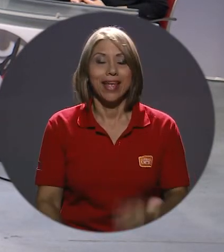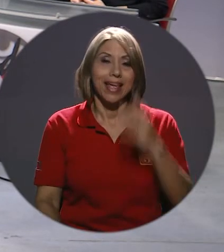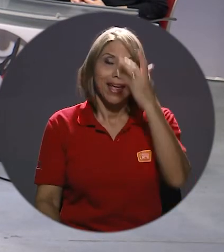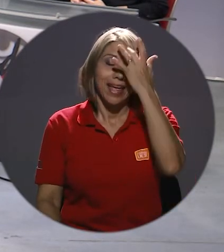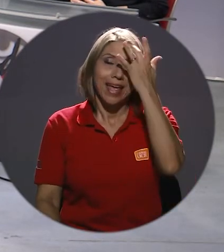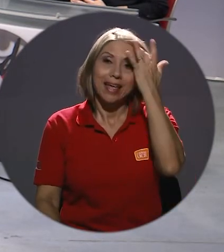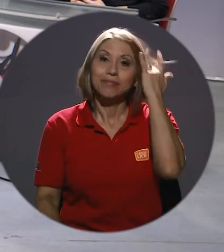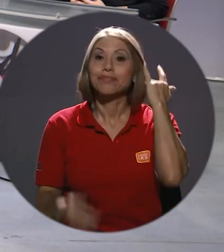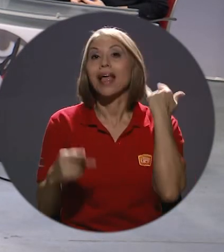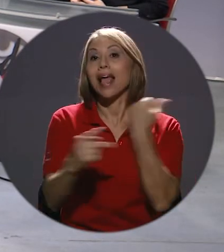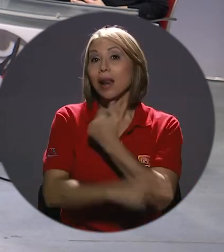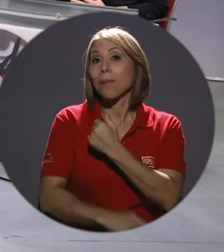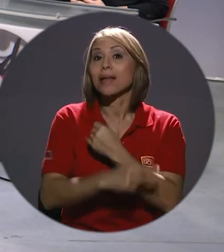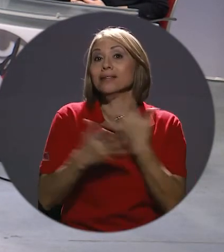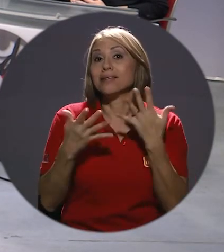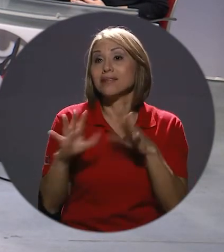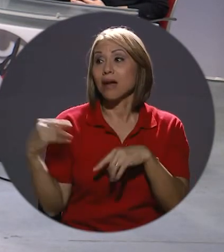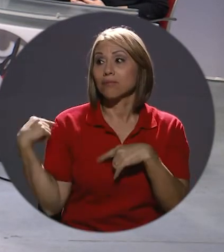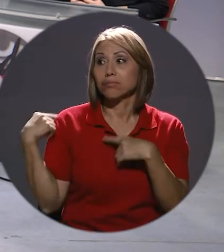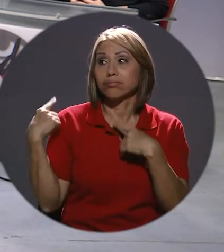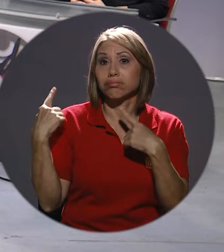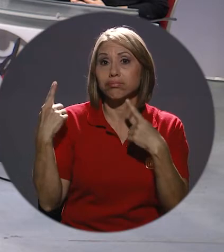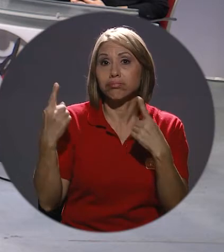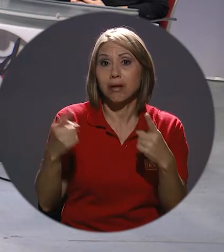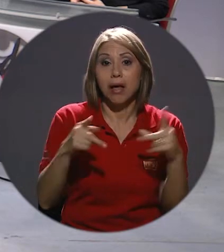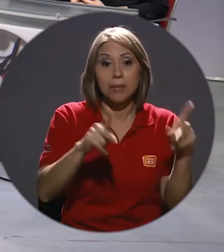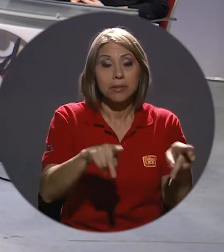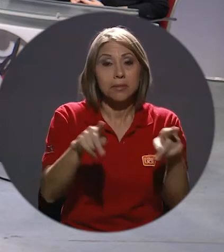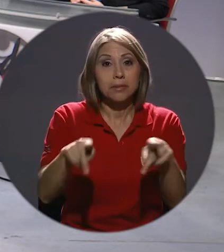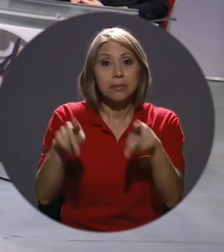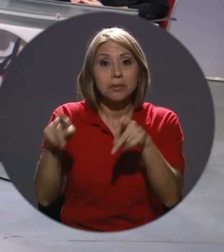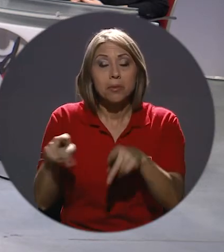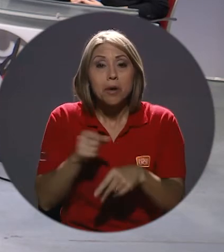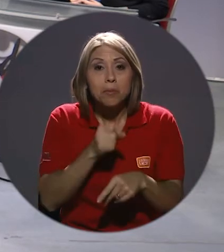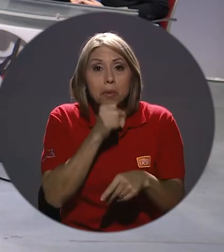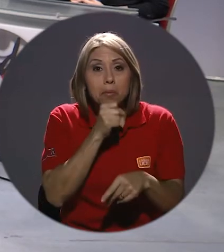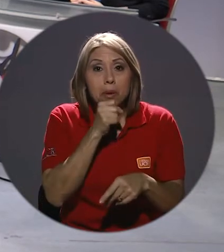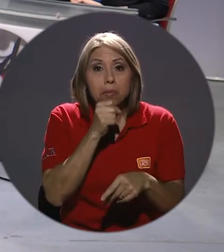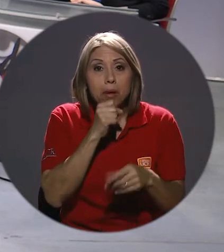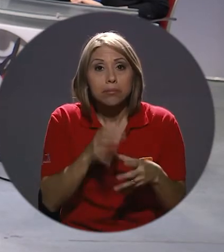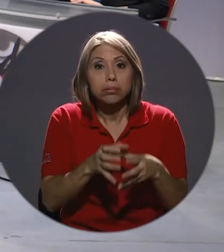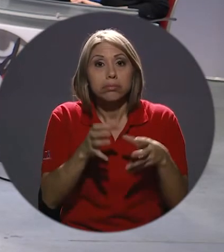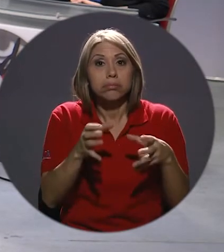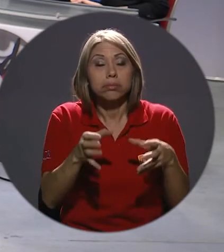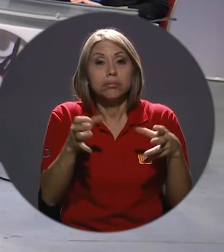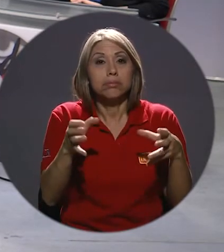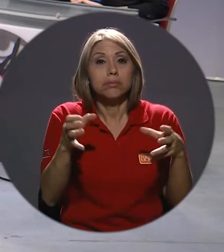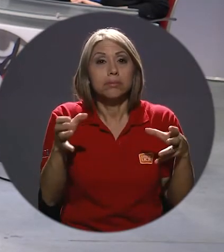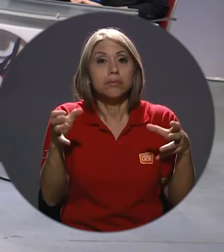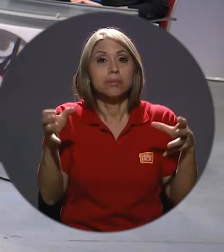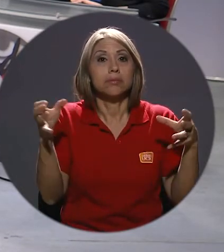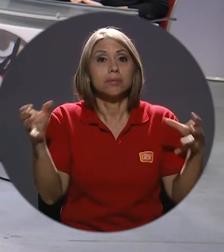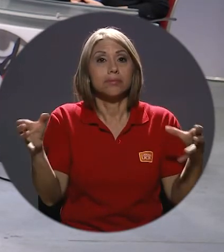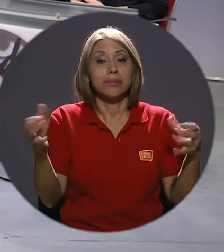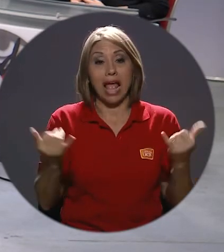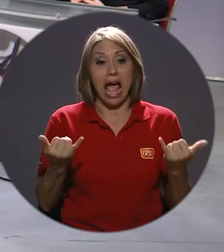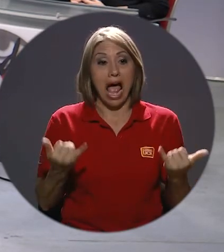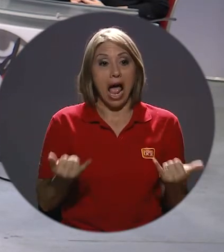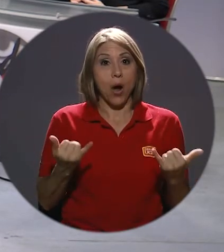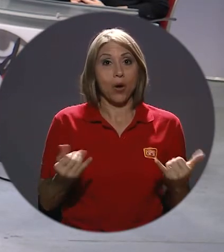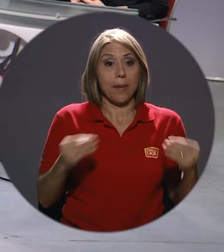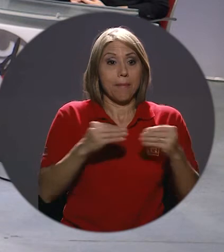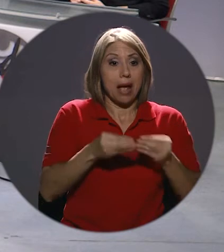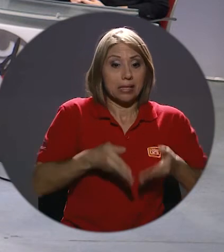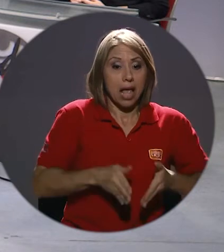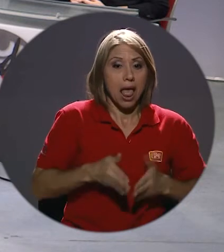Vamos a ver, el país ha venido teniendo una tasa de crecimiento de la población cada vez más, digamos, menor.